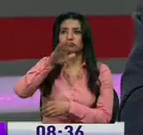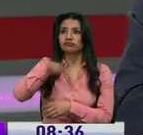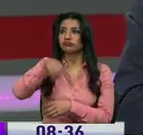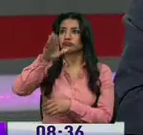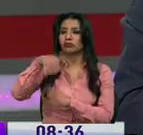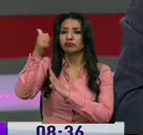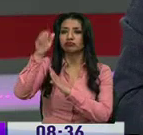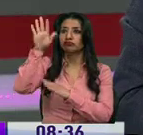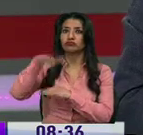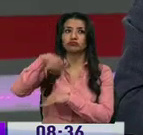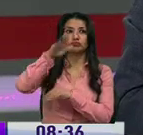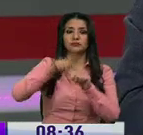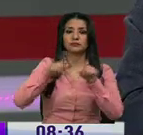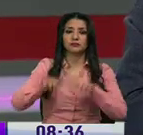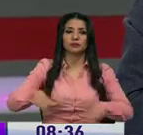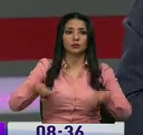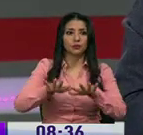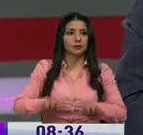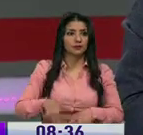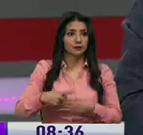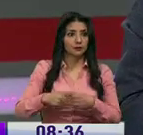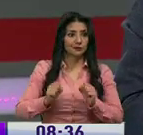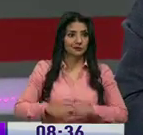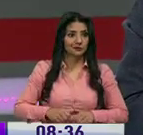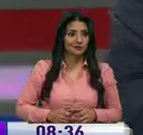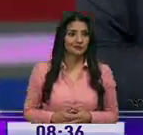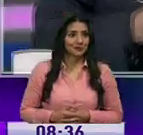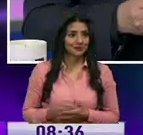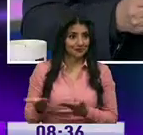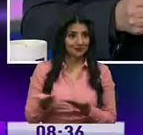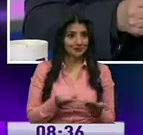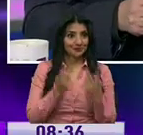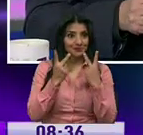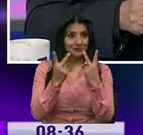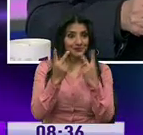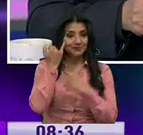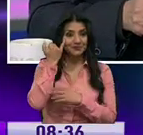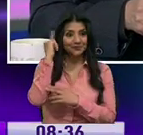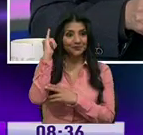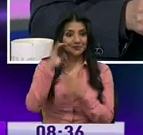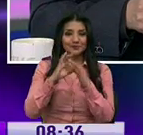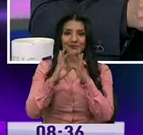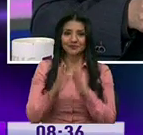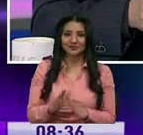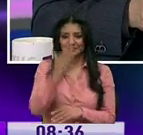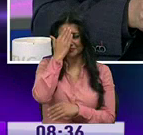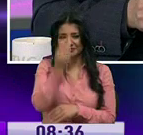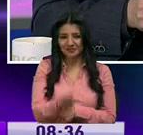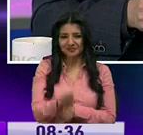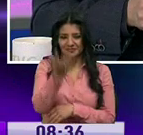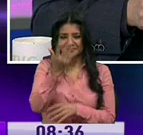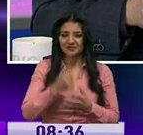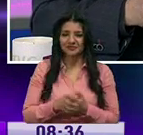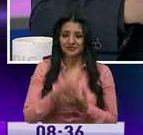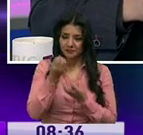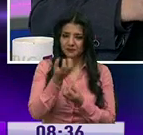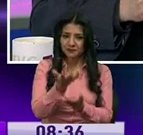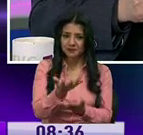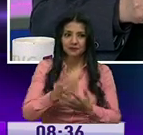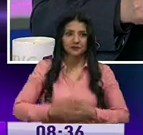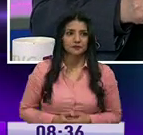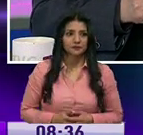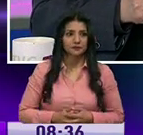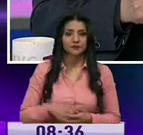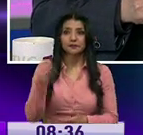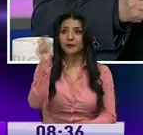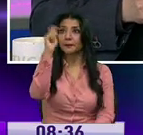artísticos en diferentes sectores de la ciudad. Así que veamos esta iniciativa. Andrea, buenos días, cuéntenos. Van a